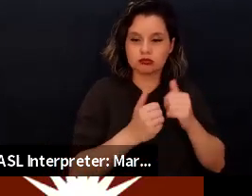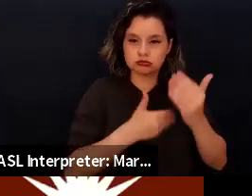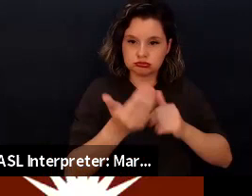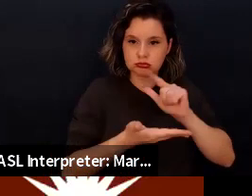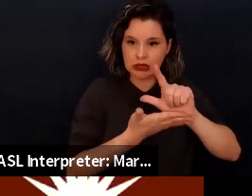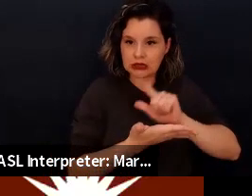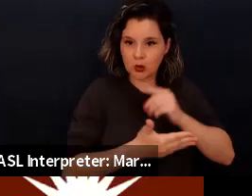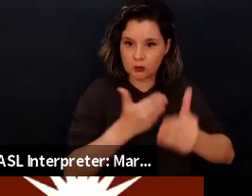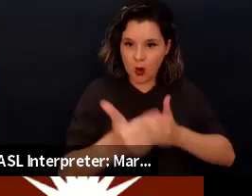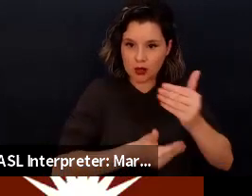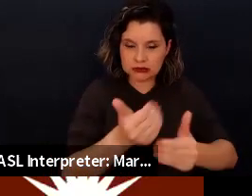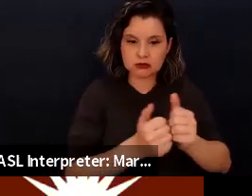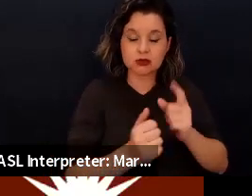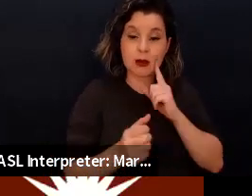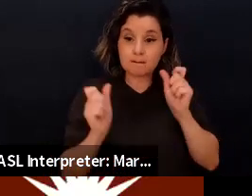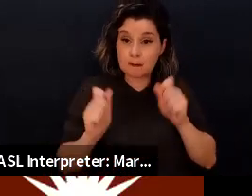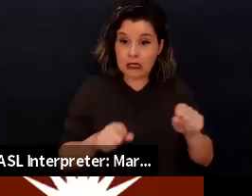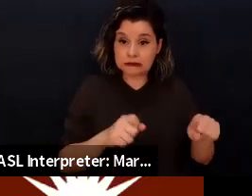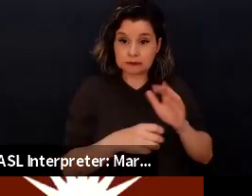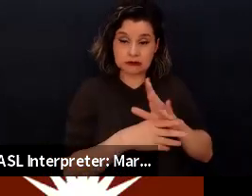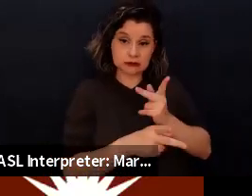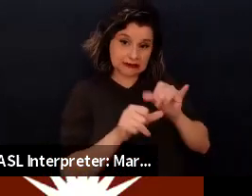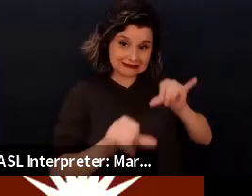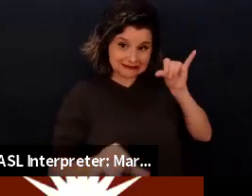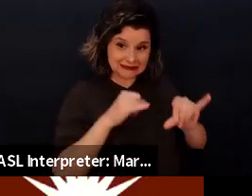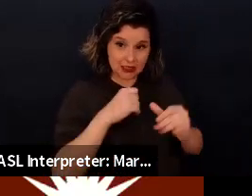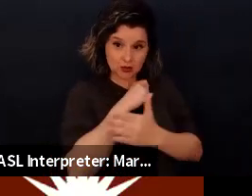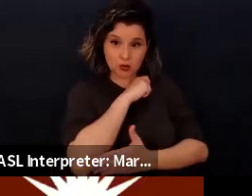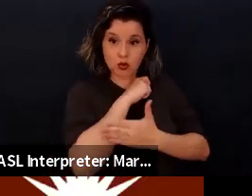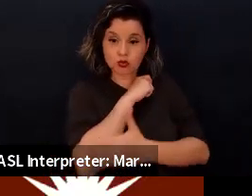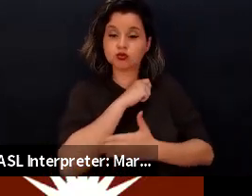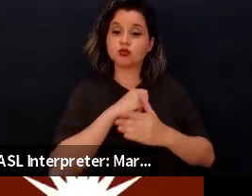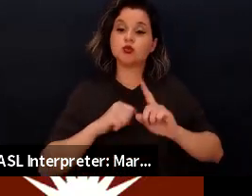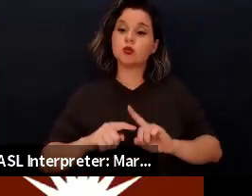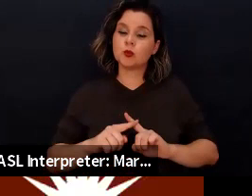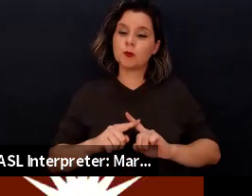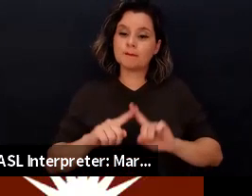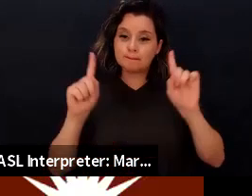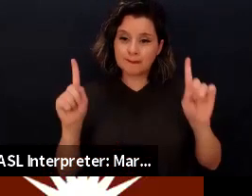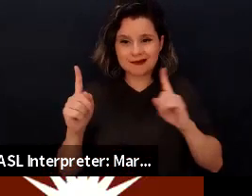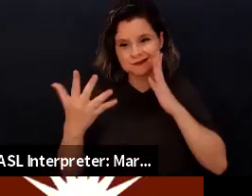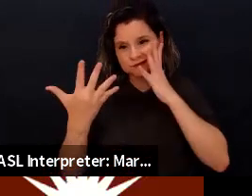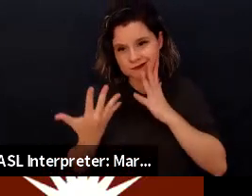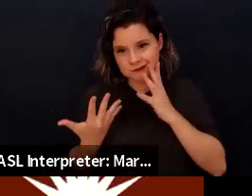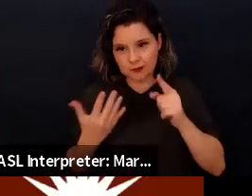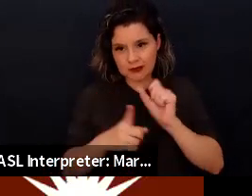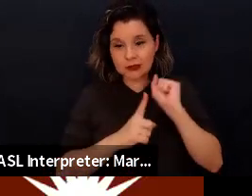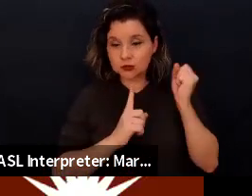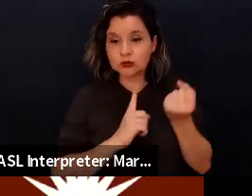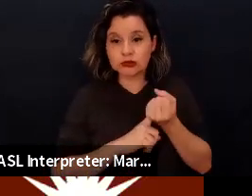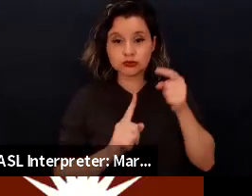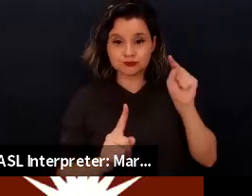legal y posiblemente quedarse en el país. Pero lo triste de esta situación es